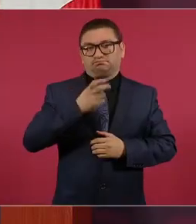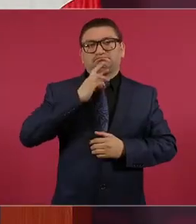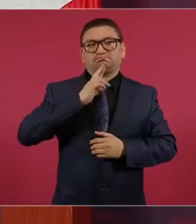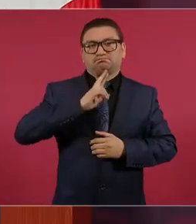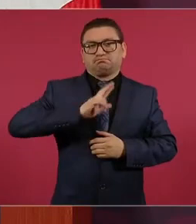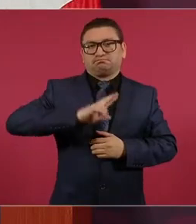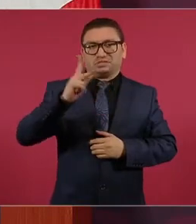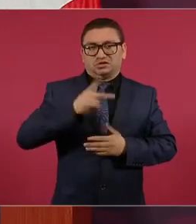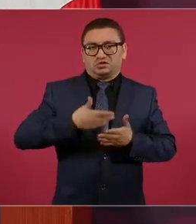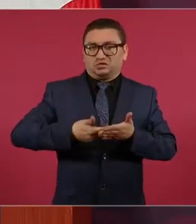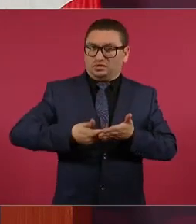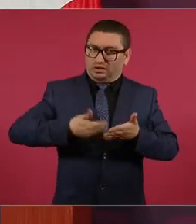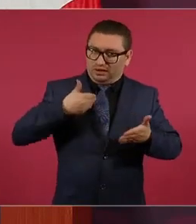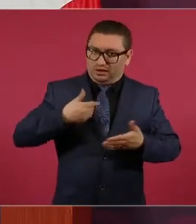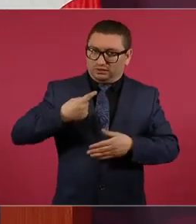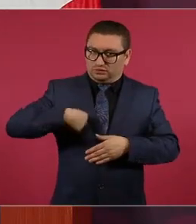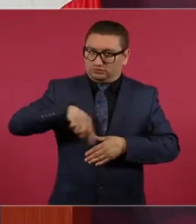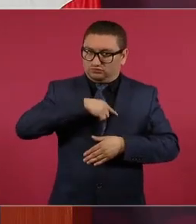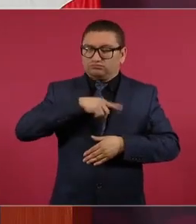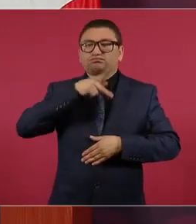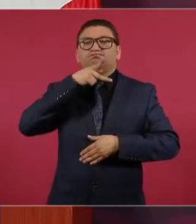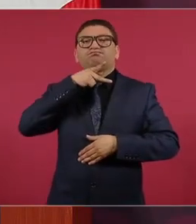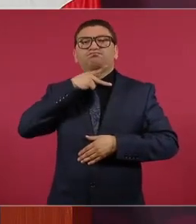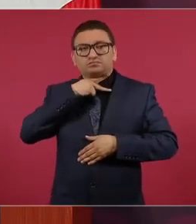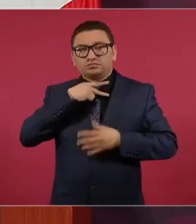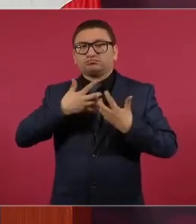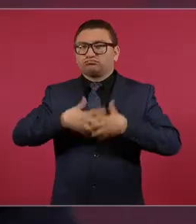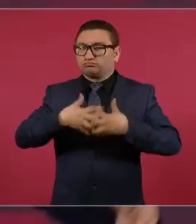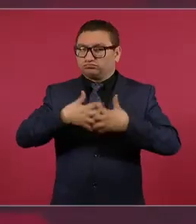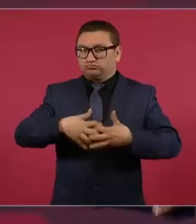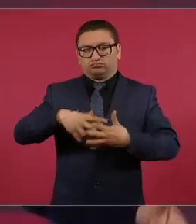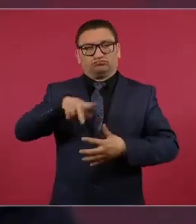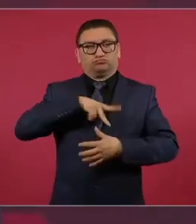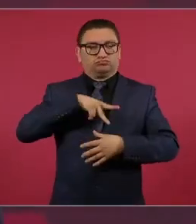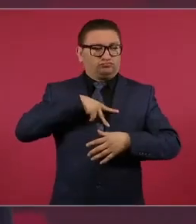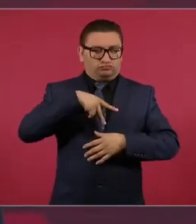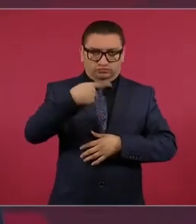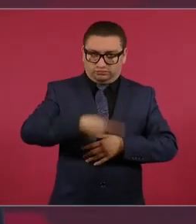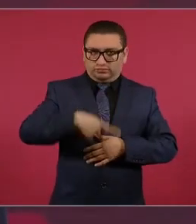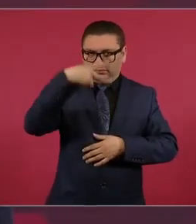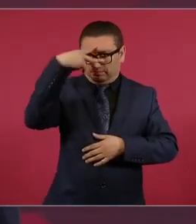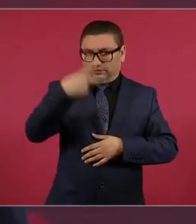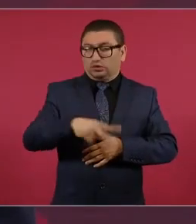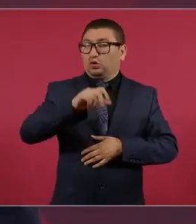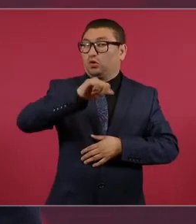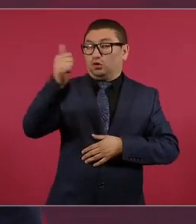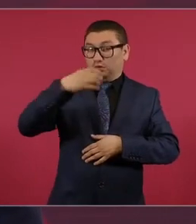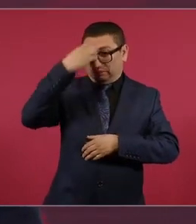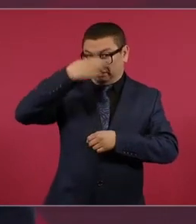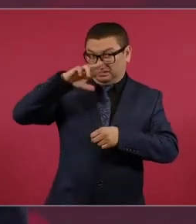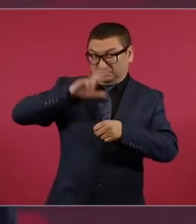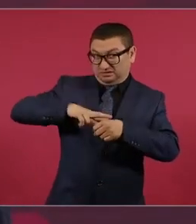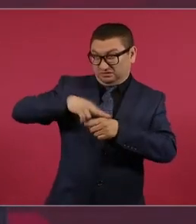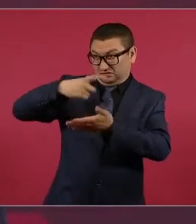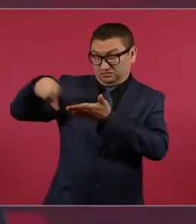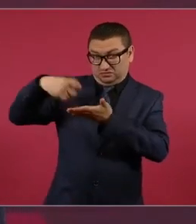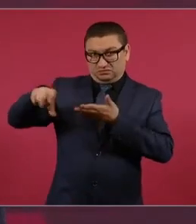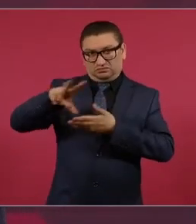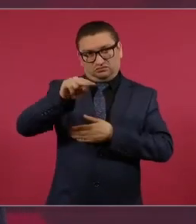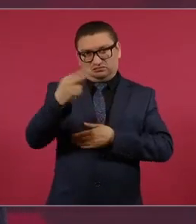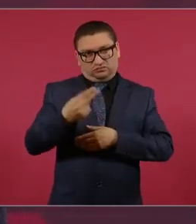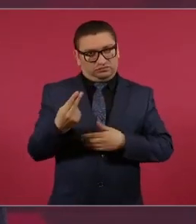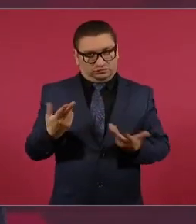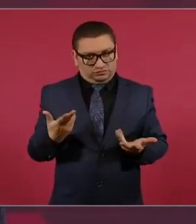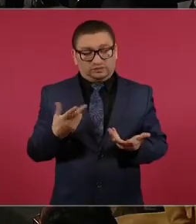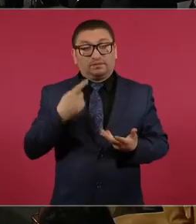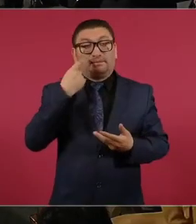mejor tener nuestro petróleo no depender miren lo que